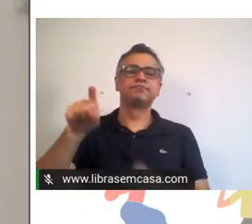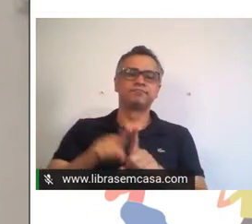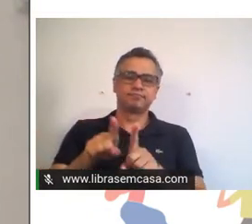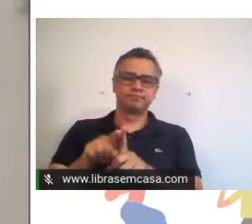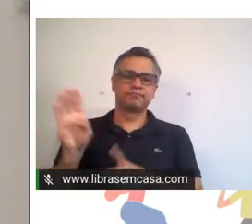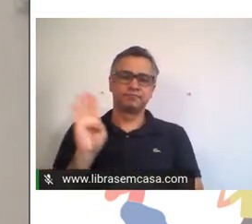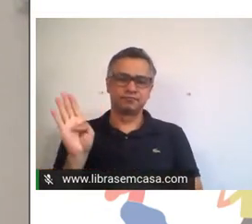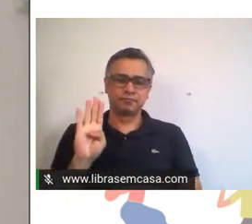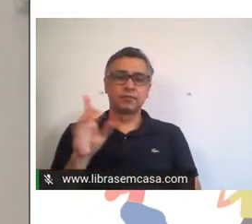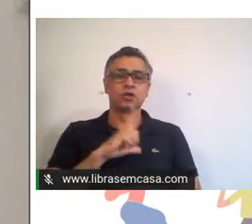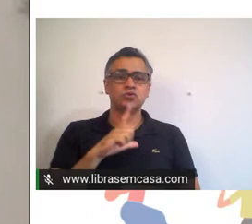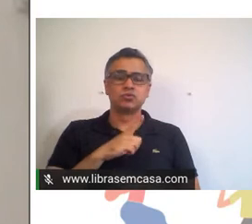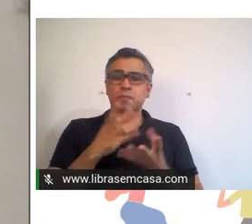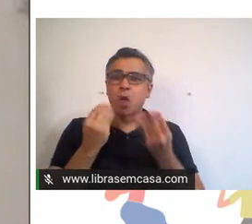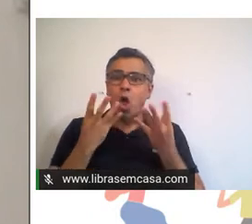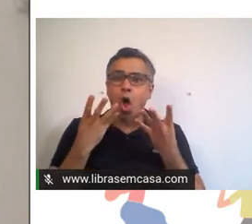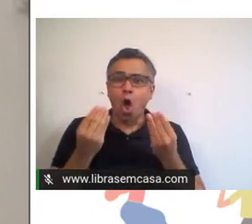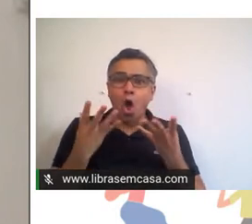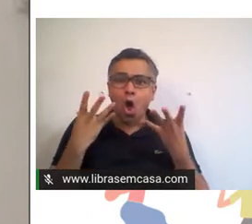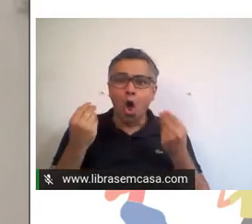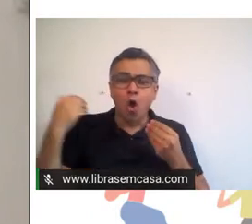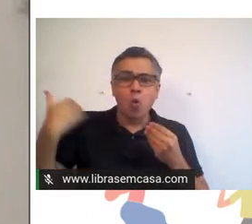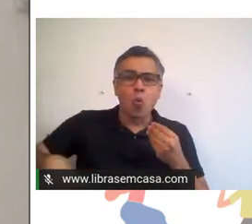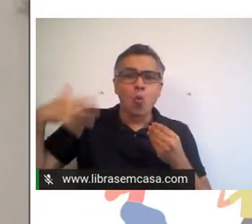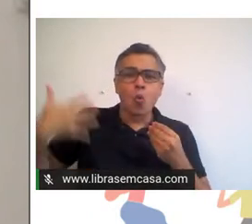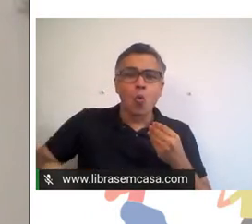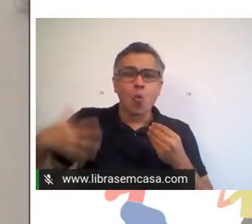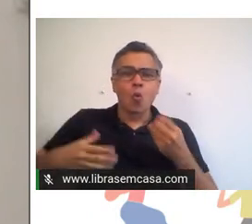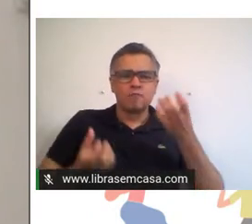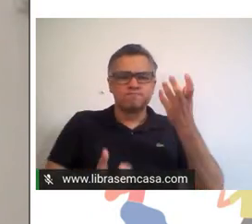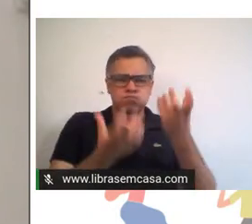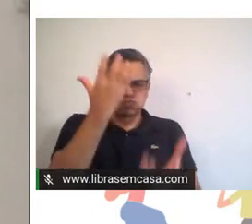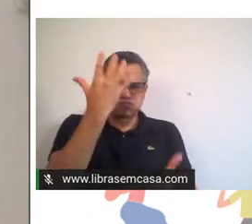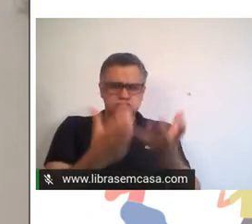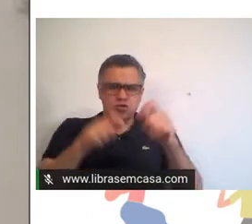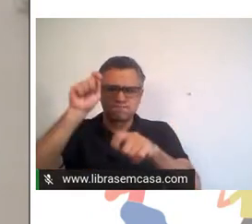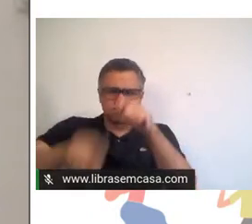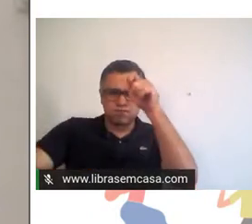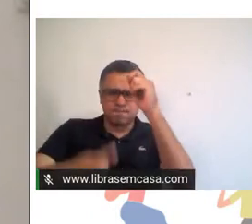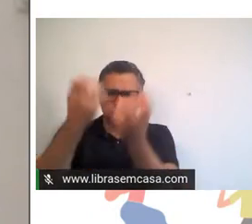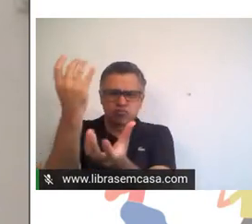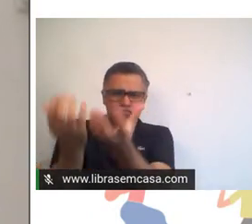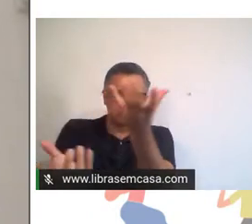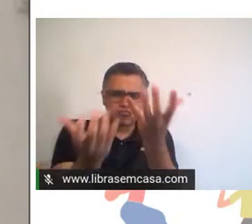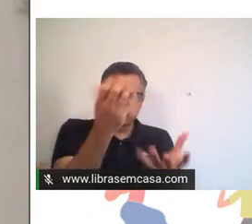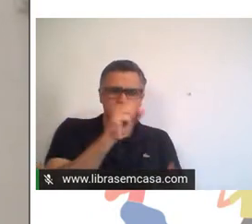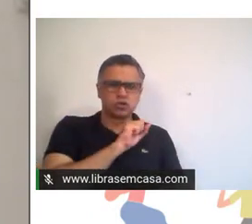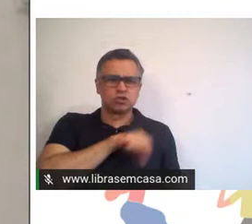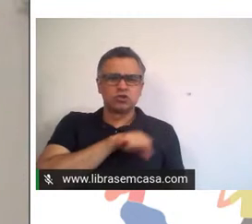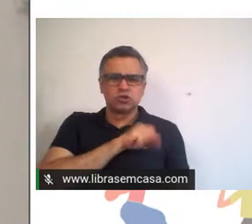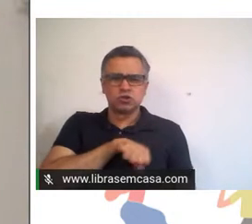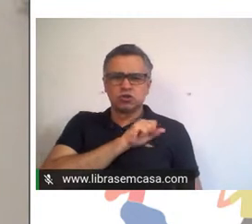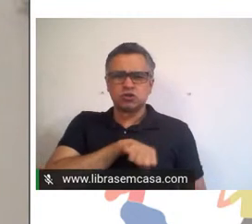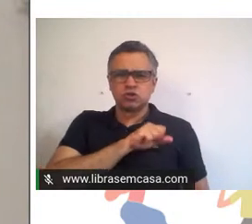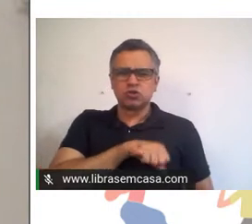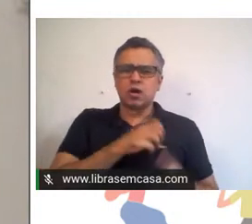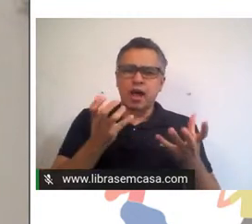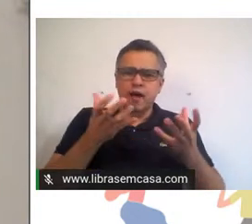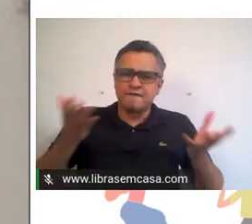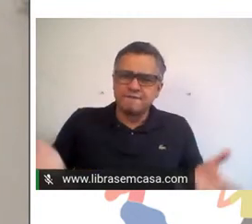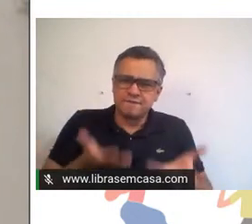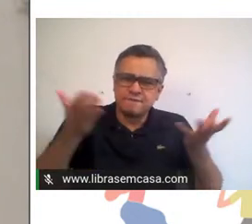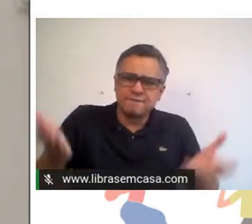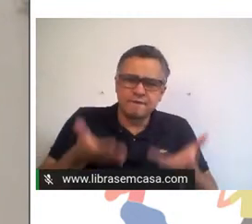tuvimos una cantidad de incendios prendidos adrede para hacer que avance este